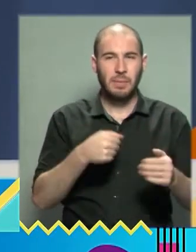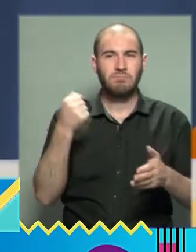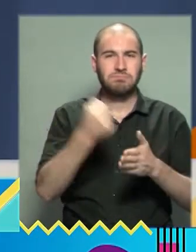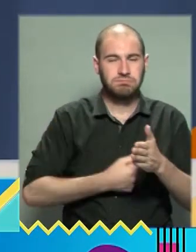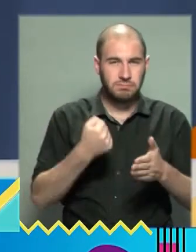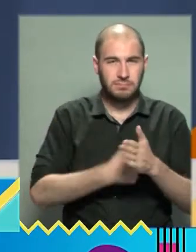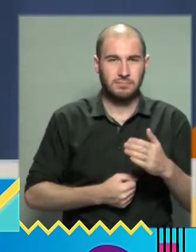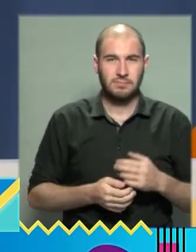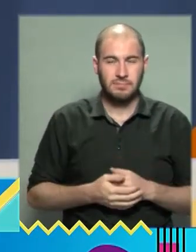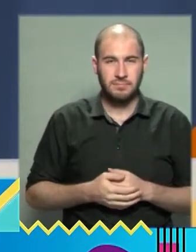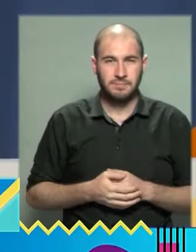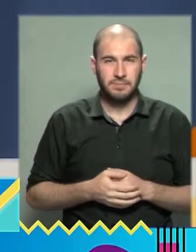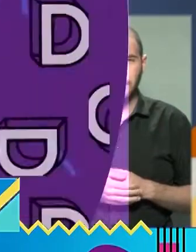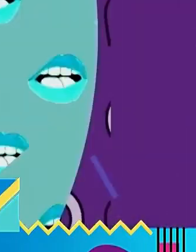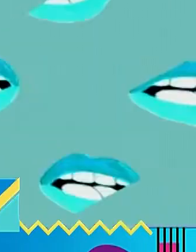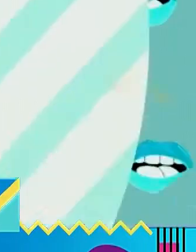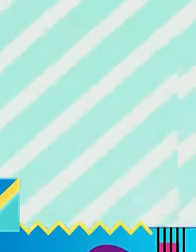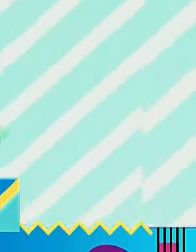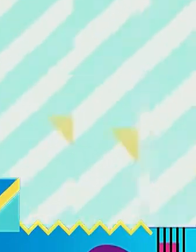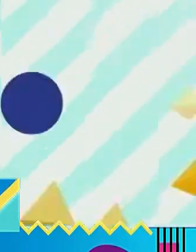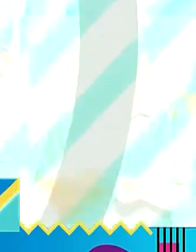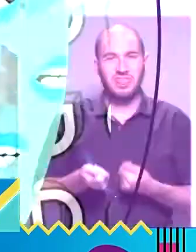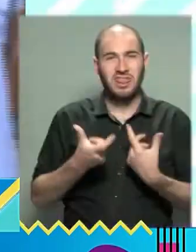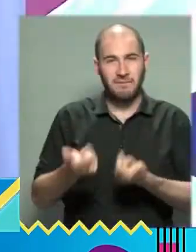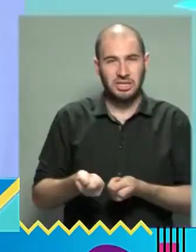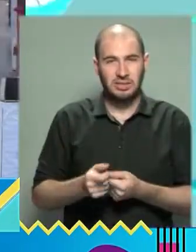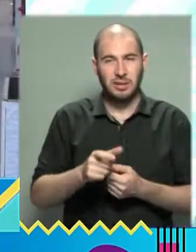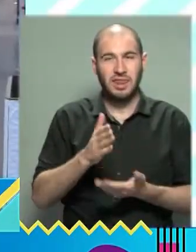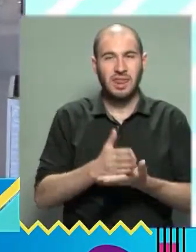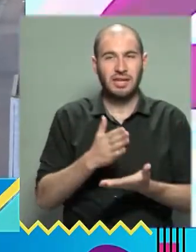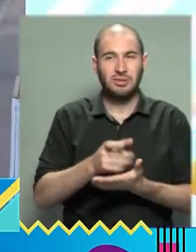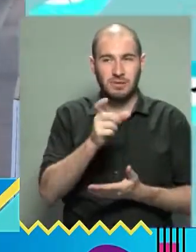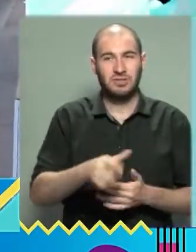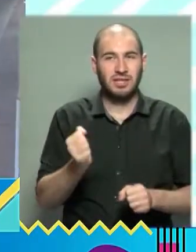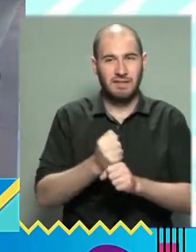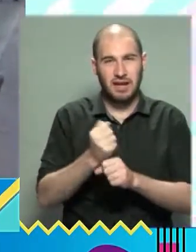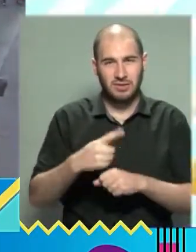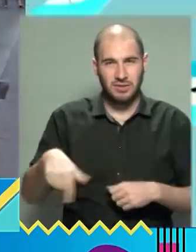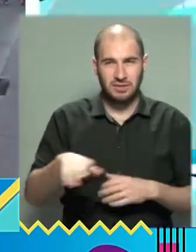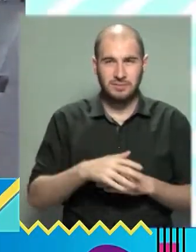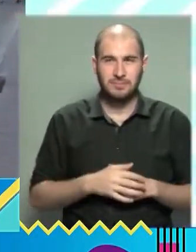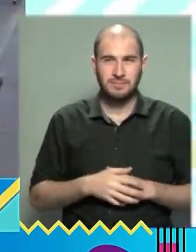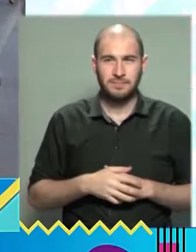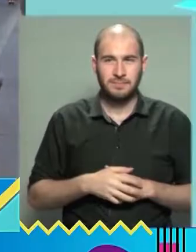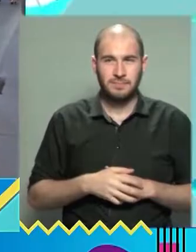lucha por la defensa de los derechos de los trabajadores, digamos.